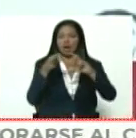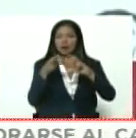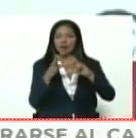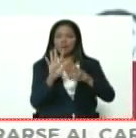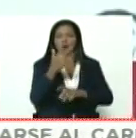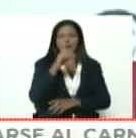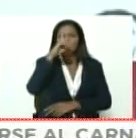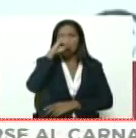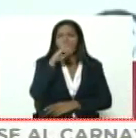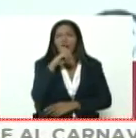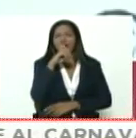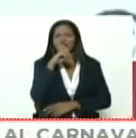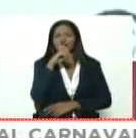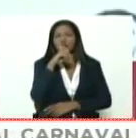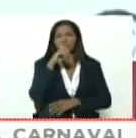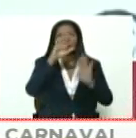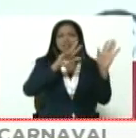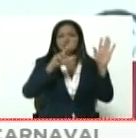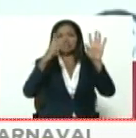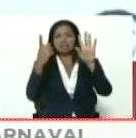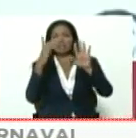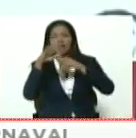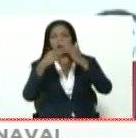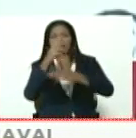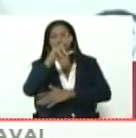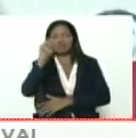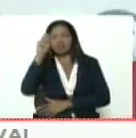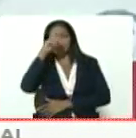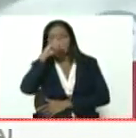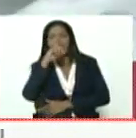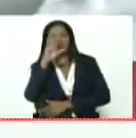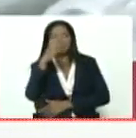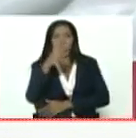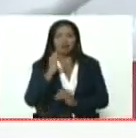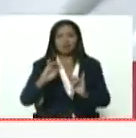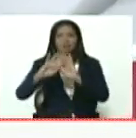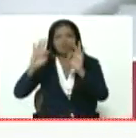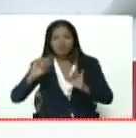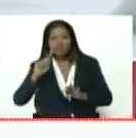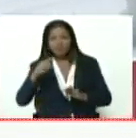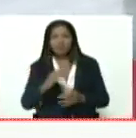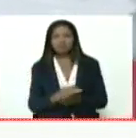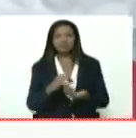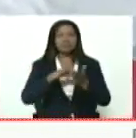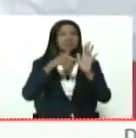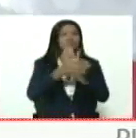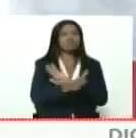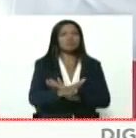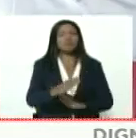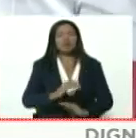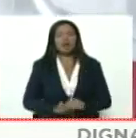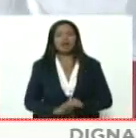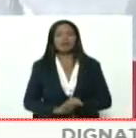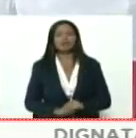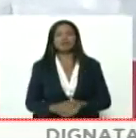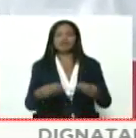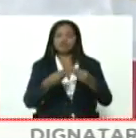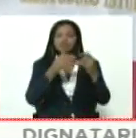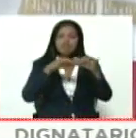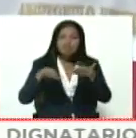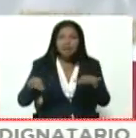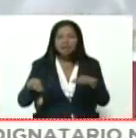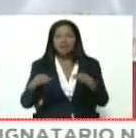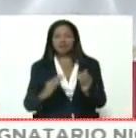de 16 a 30 años. Quiere decir, Robetza, miembros de la Dirección